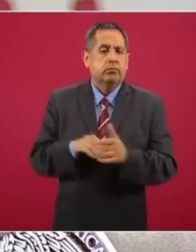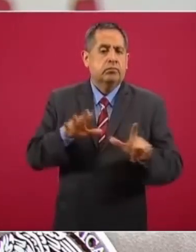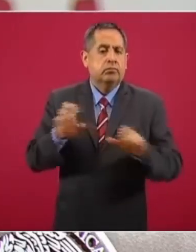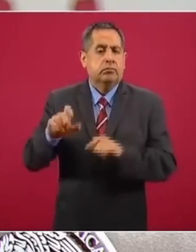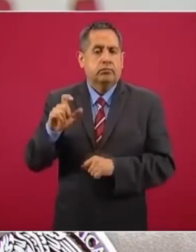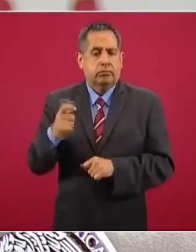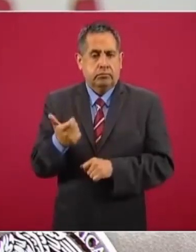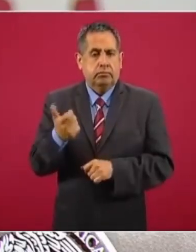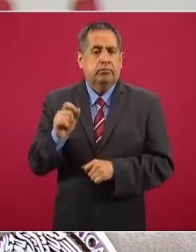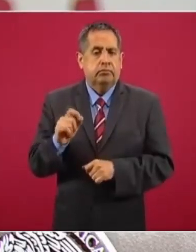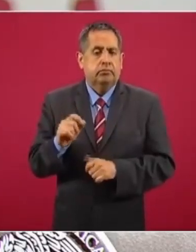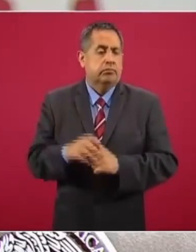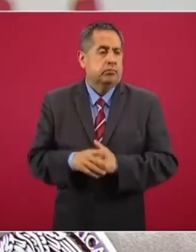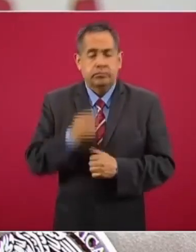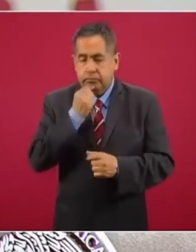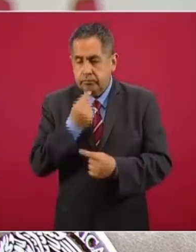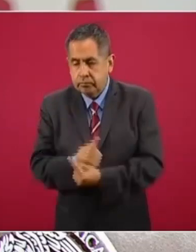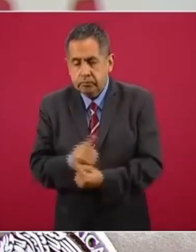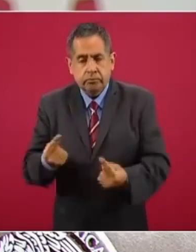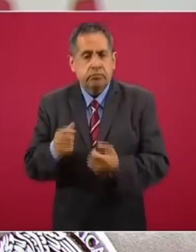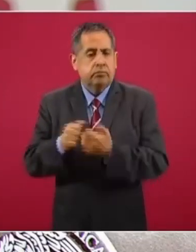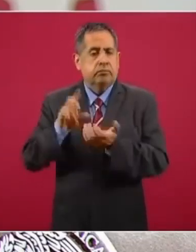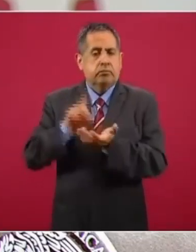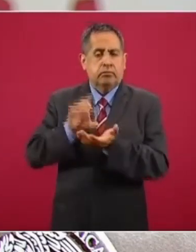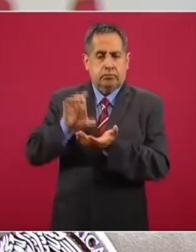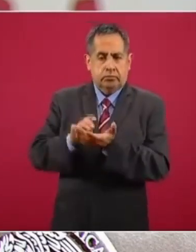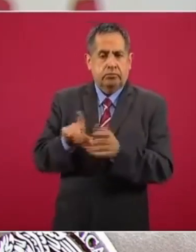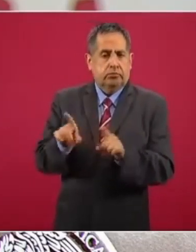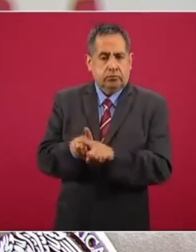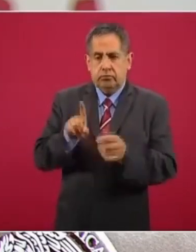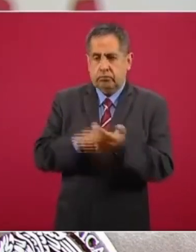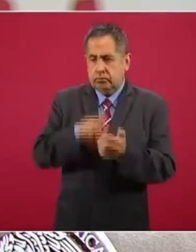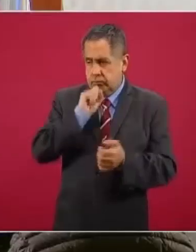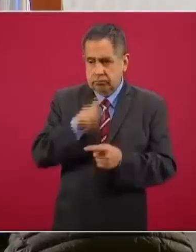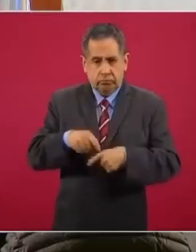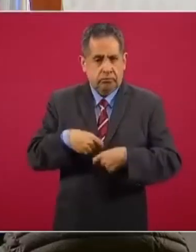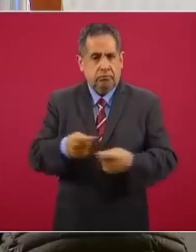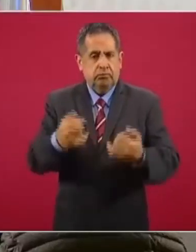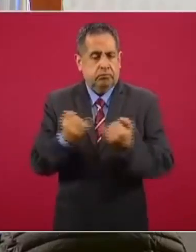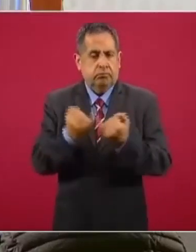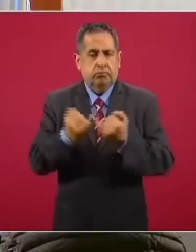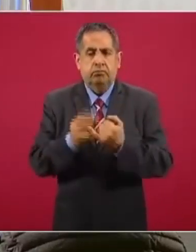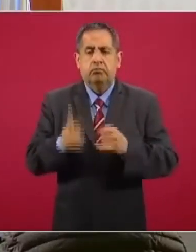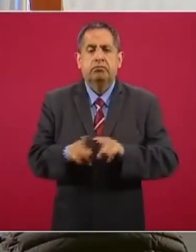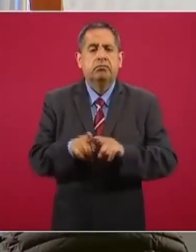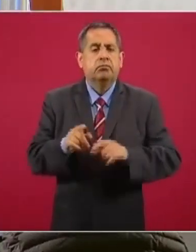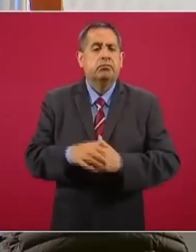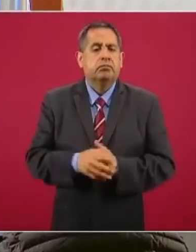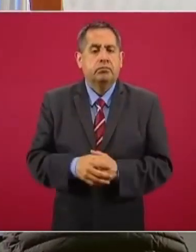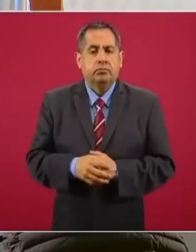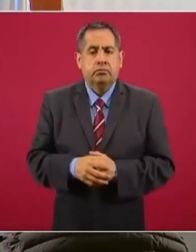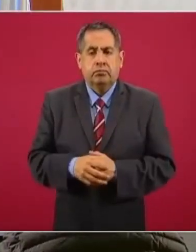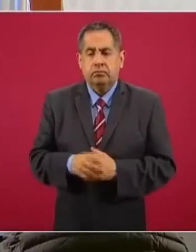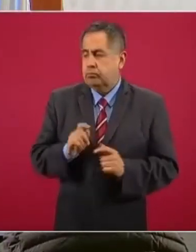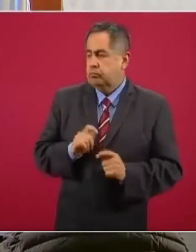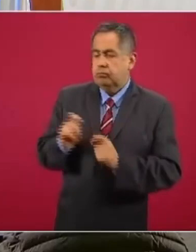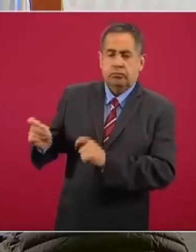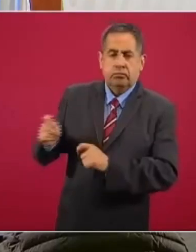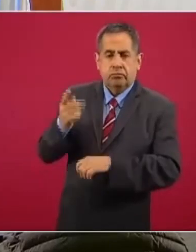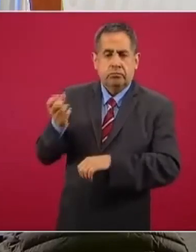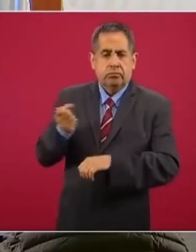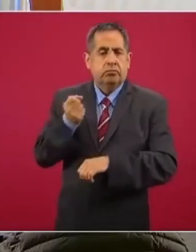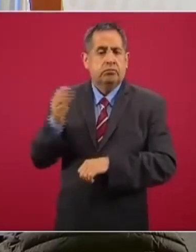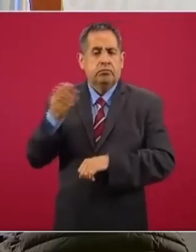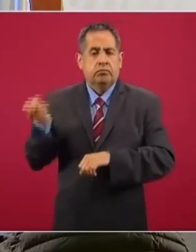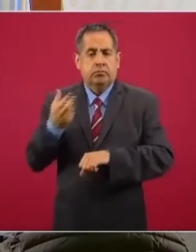15.720 pesos, y un niño o niña con discapacidad igual recibe esta misma cantidad. Si me permite, presidente, le dejo la palabra a la